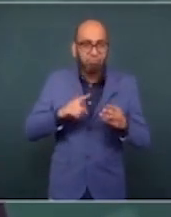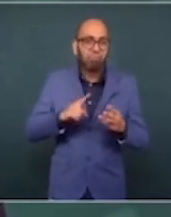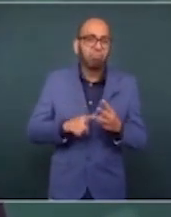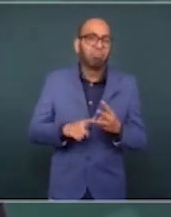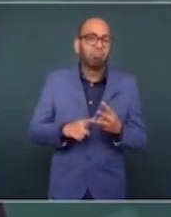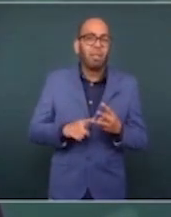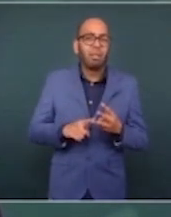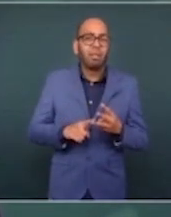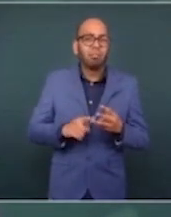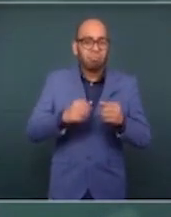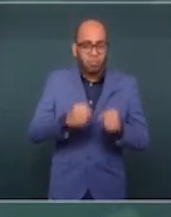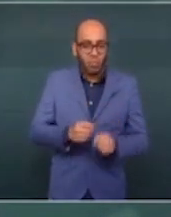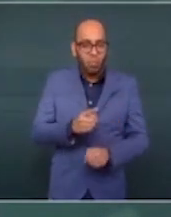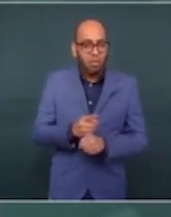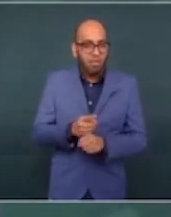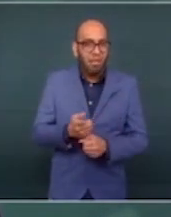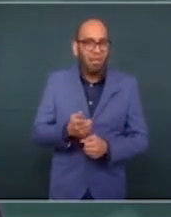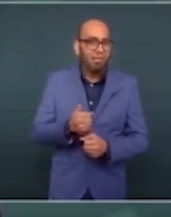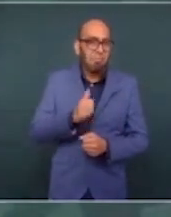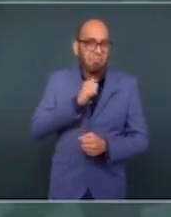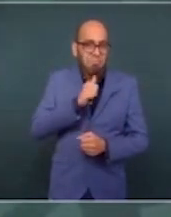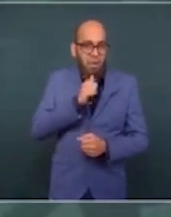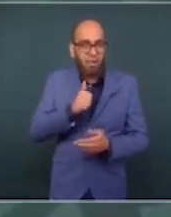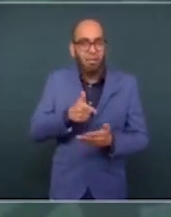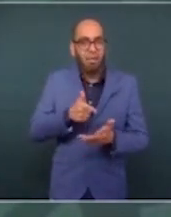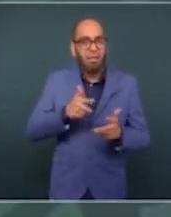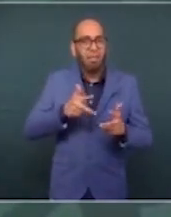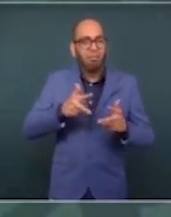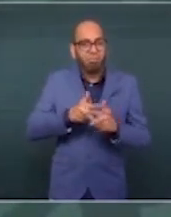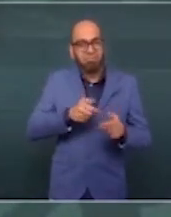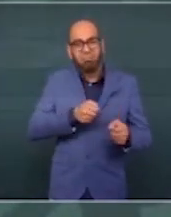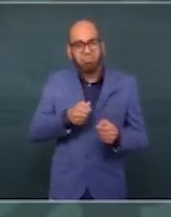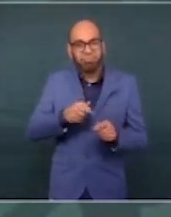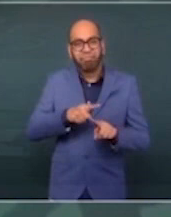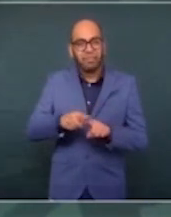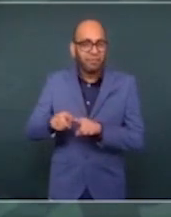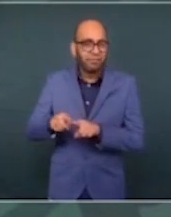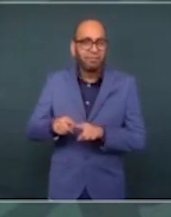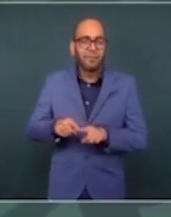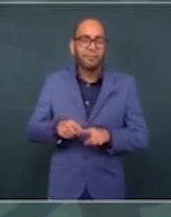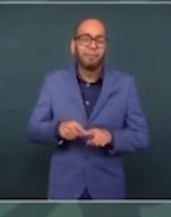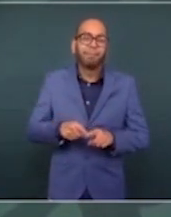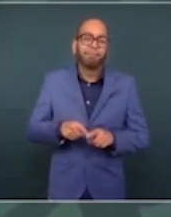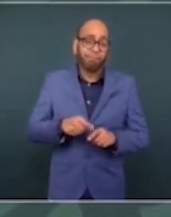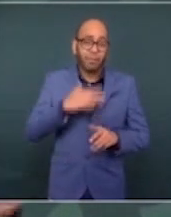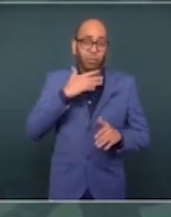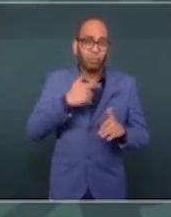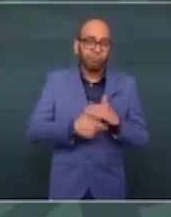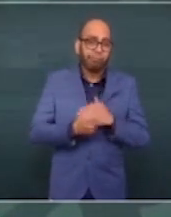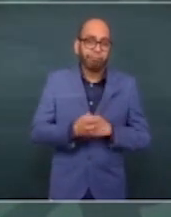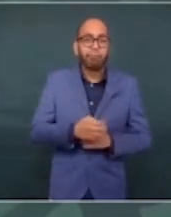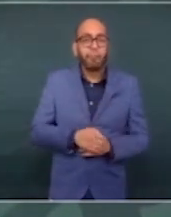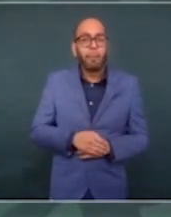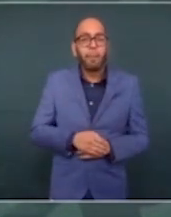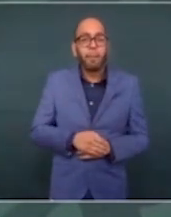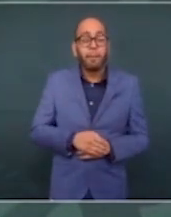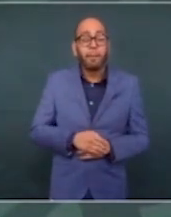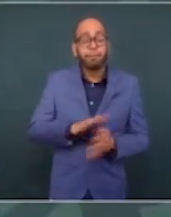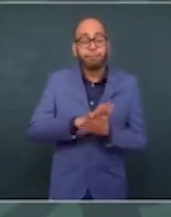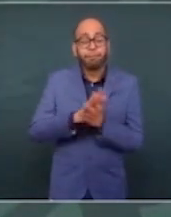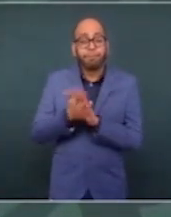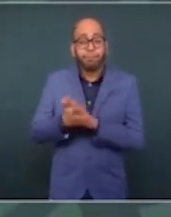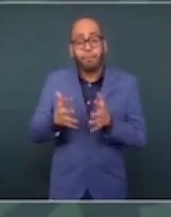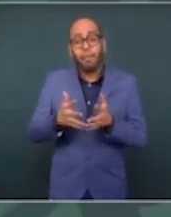de la inseguridad, de la violencia. Entonces es una transformación y esto